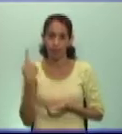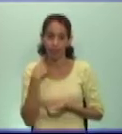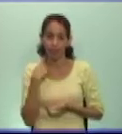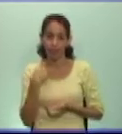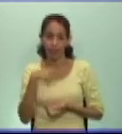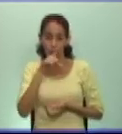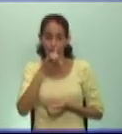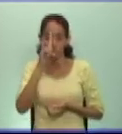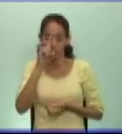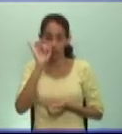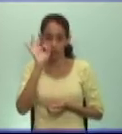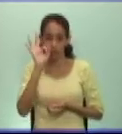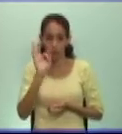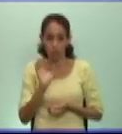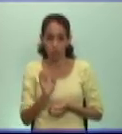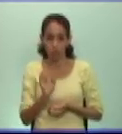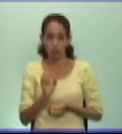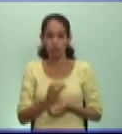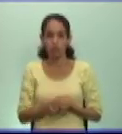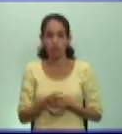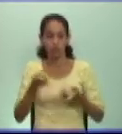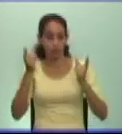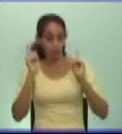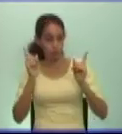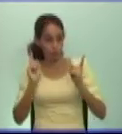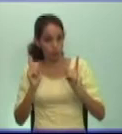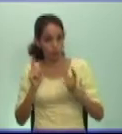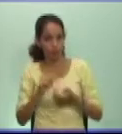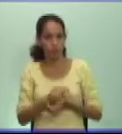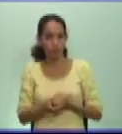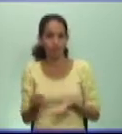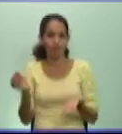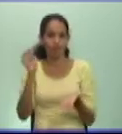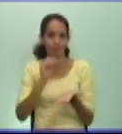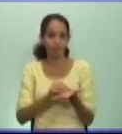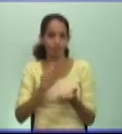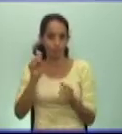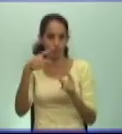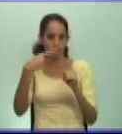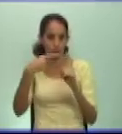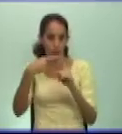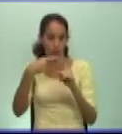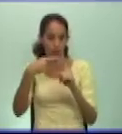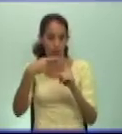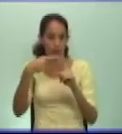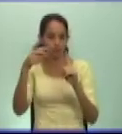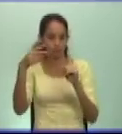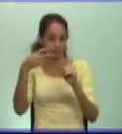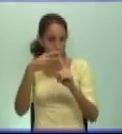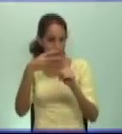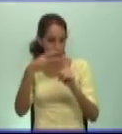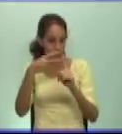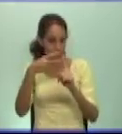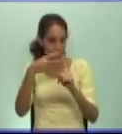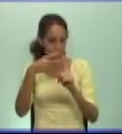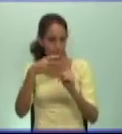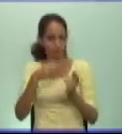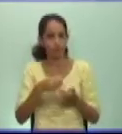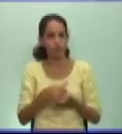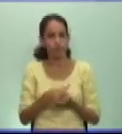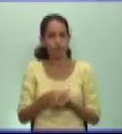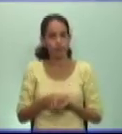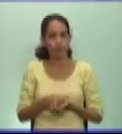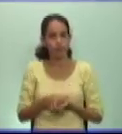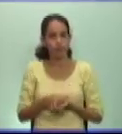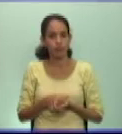ahí tenemos, desde el punto de vista político, la aplicación del neoliberalismo. Recuerden que ahorita hablamos de Reagan a partir del gobierno